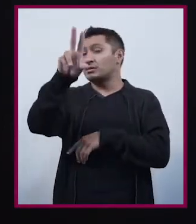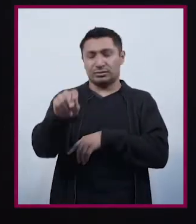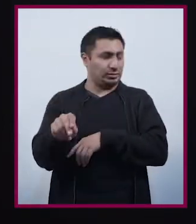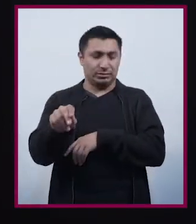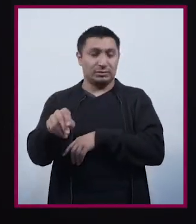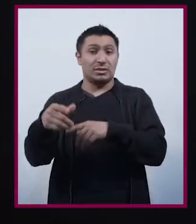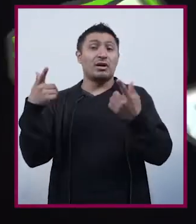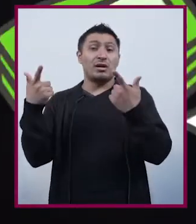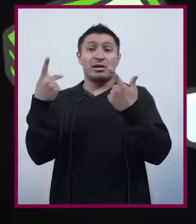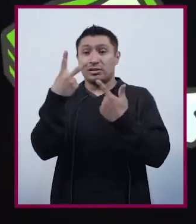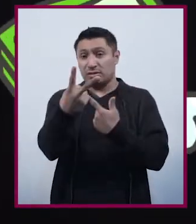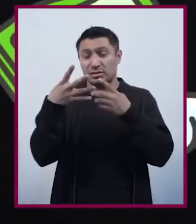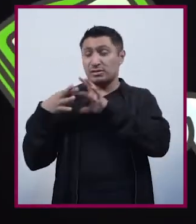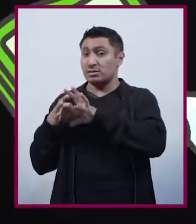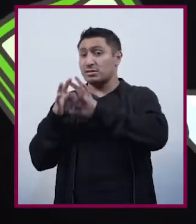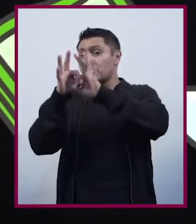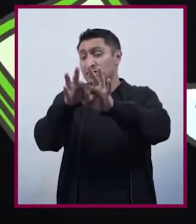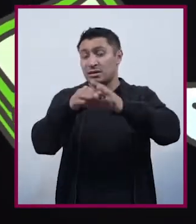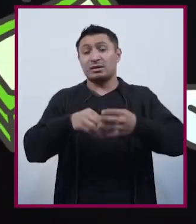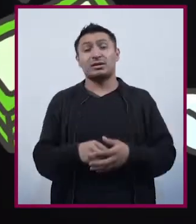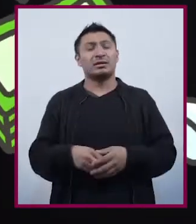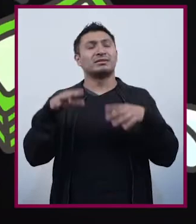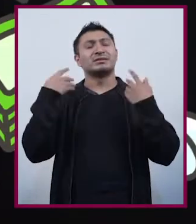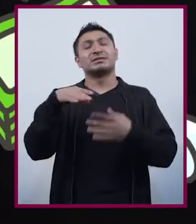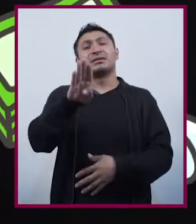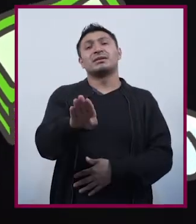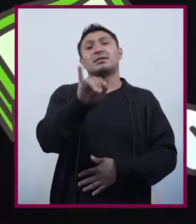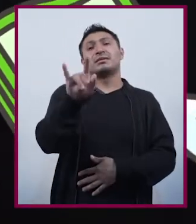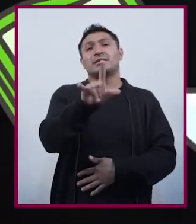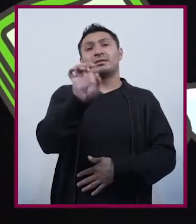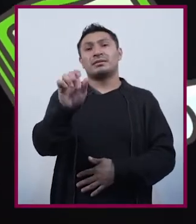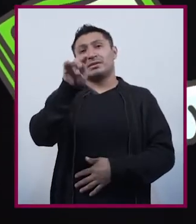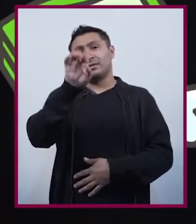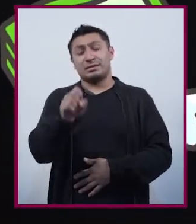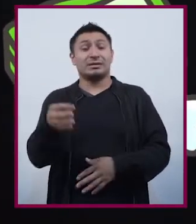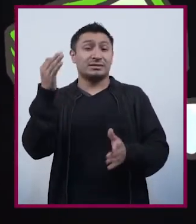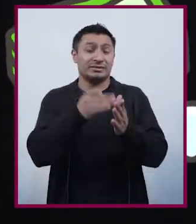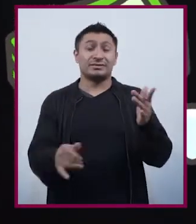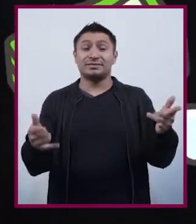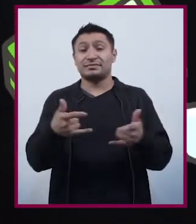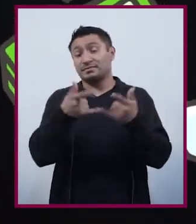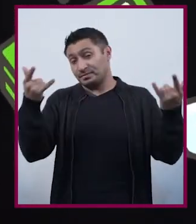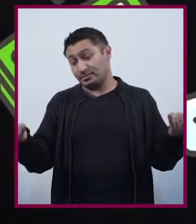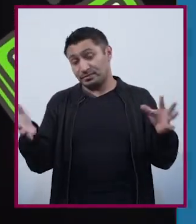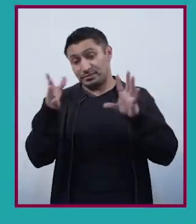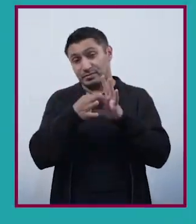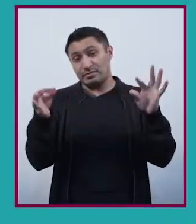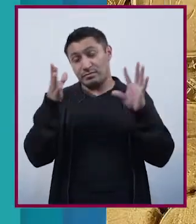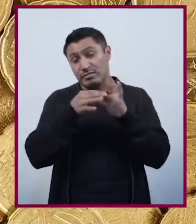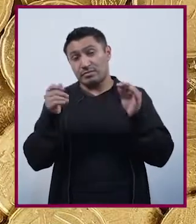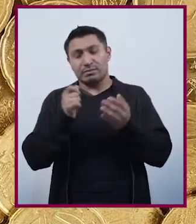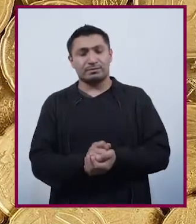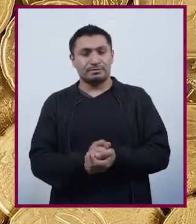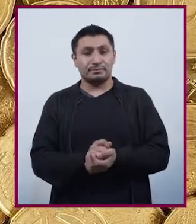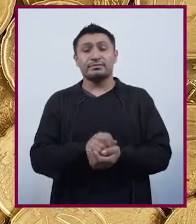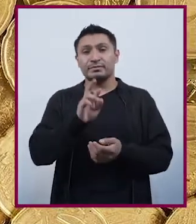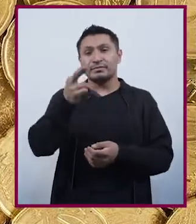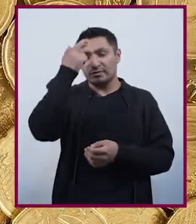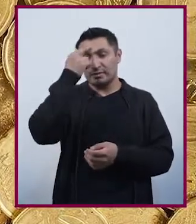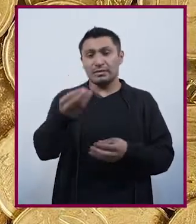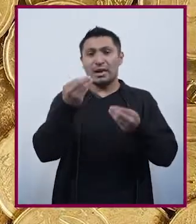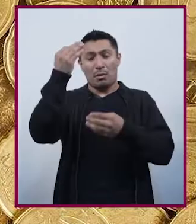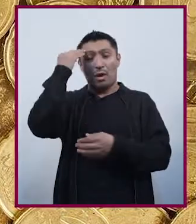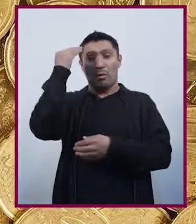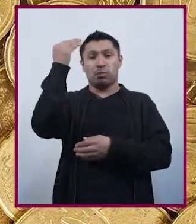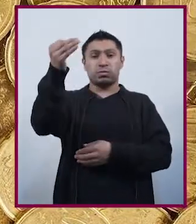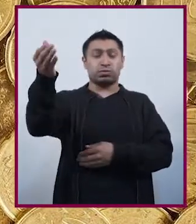momento. ¡Ay, los billetes! Esa historia no te la hemos contado todavía. Si bien es cierto